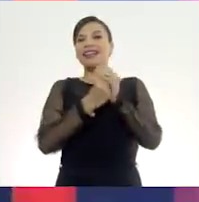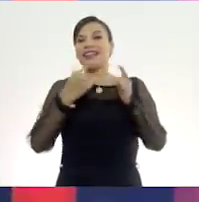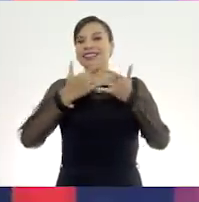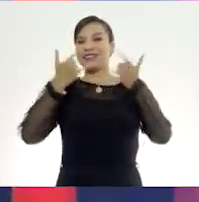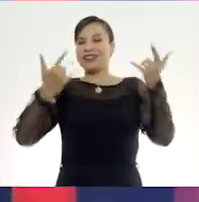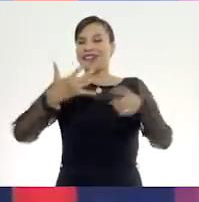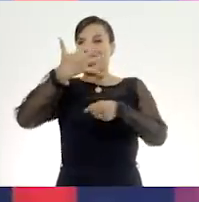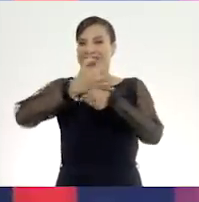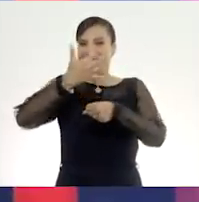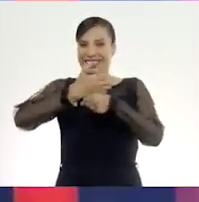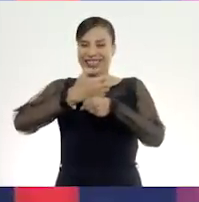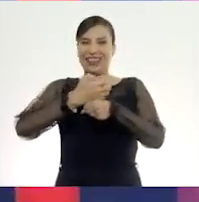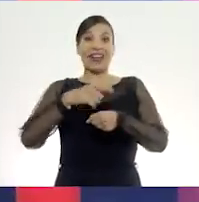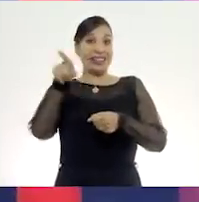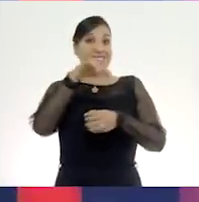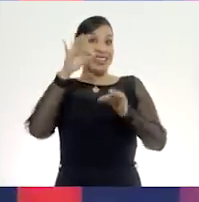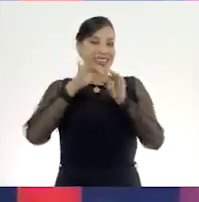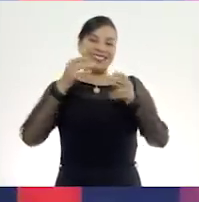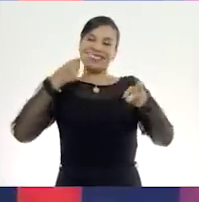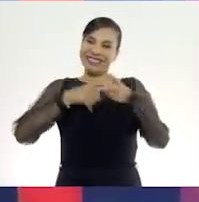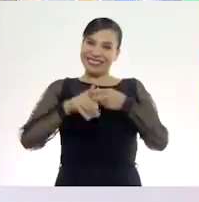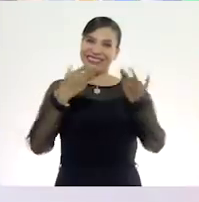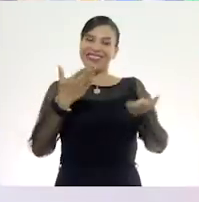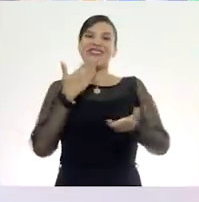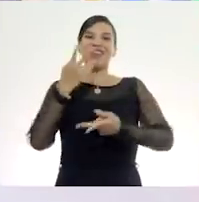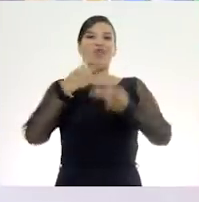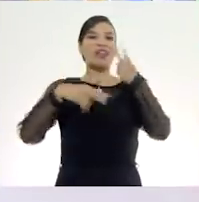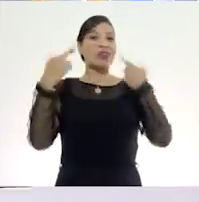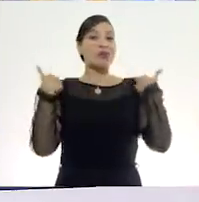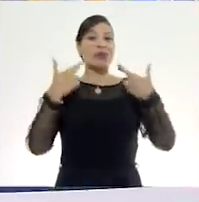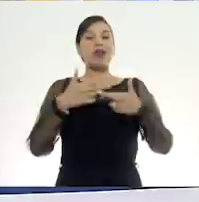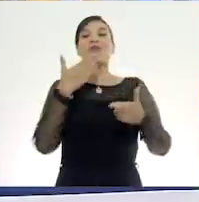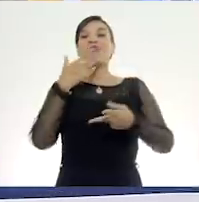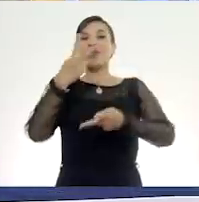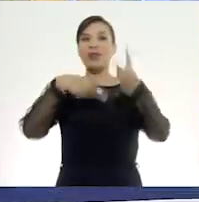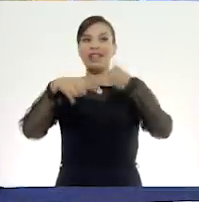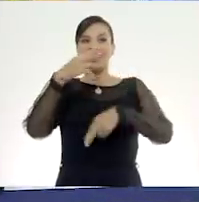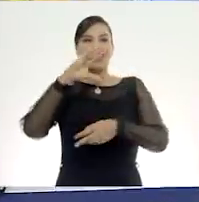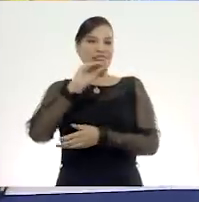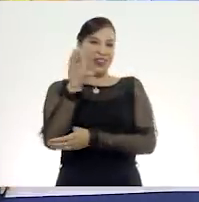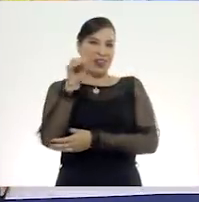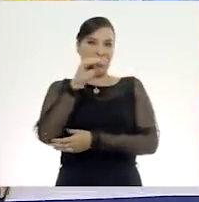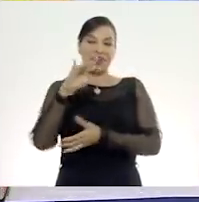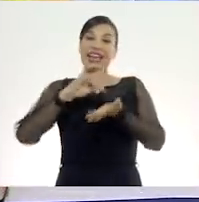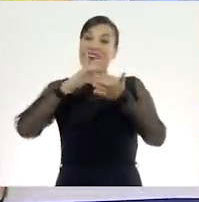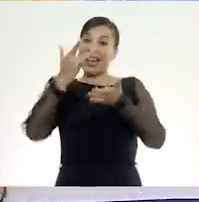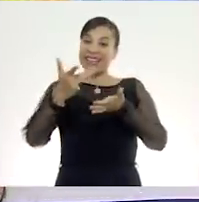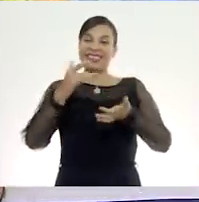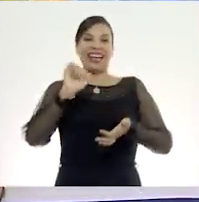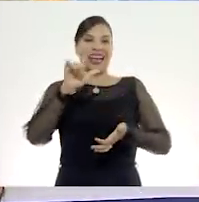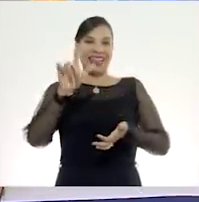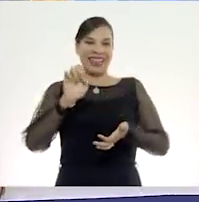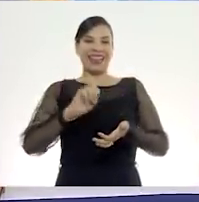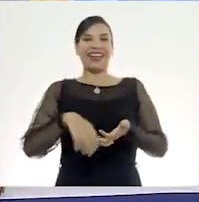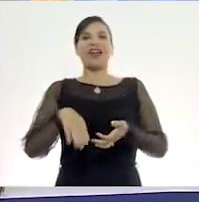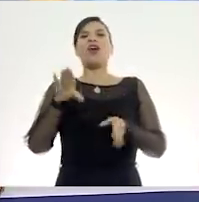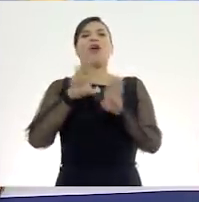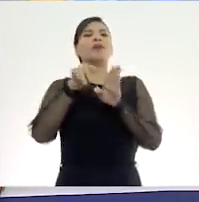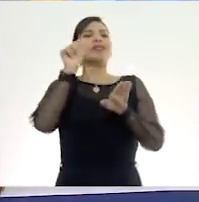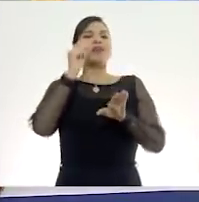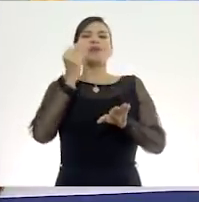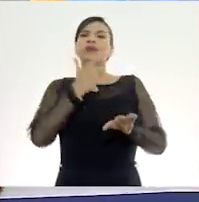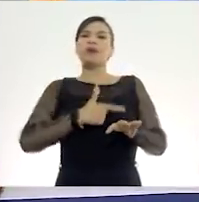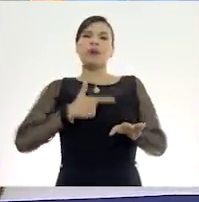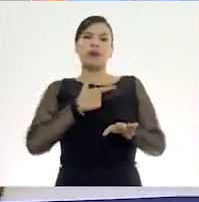grado. ¿Están listos? ¡Comenzamos! Bienvenido, profesor, bienvenido, Ton. Gracias, Ale. Ale, como siempre, un